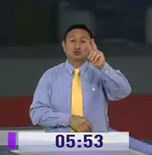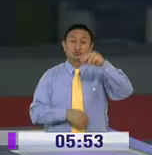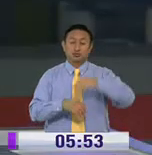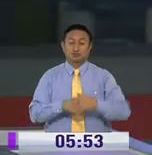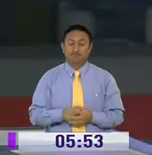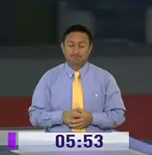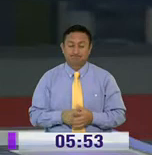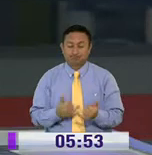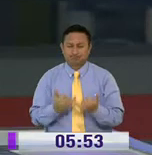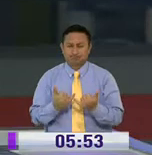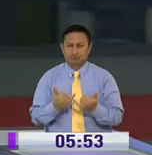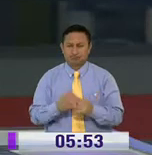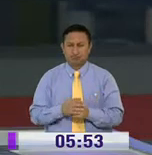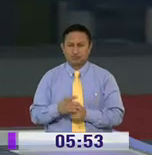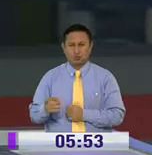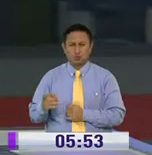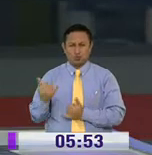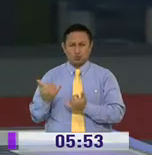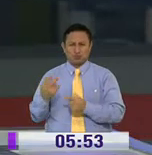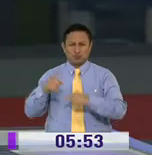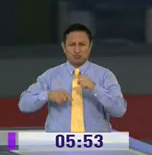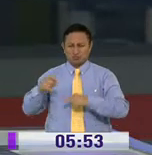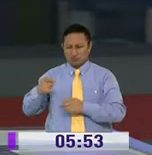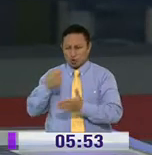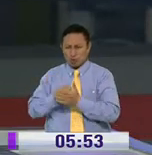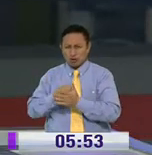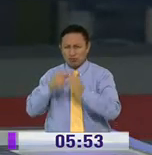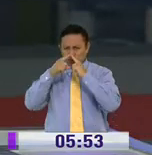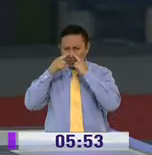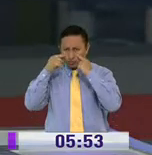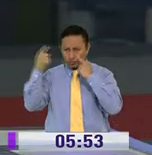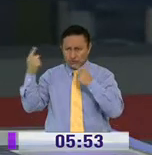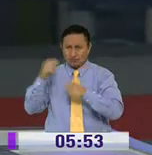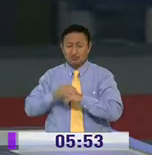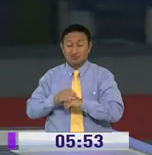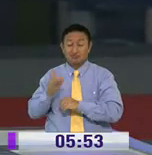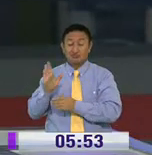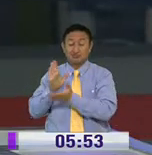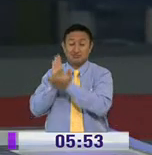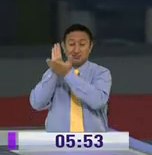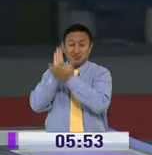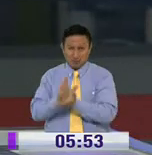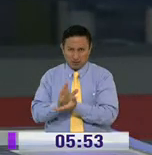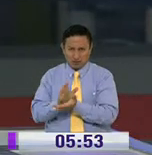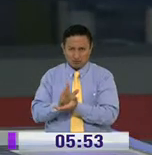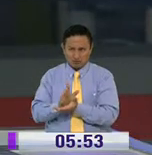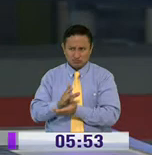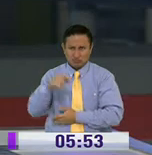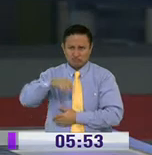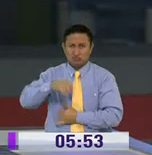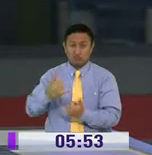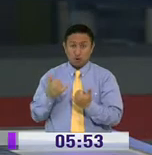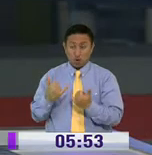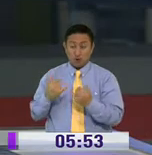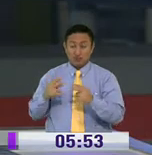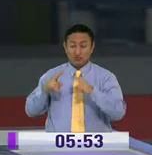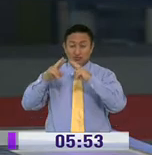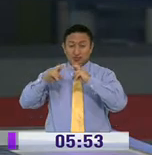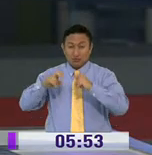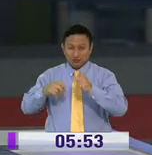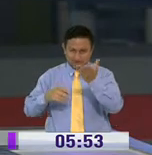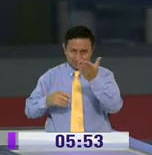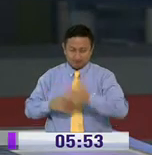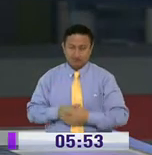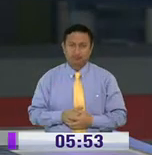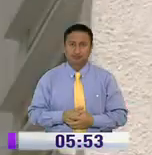5:52 PM, supuestas irregularidades, amigos, en las compras de mascarillas por parte del Instituto Ecuatoriano de Seguridad Social se encuentran bajo investigación. Le